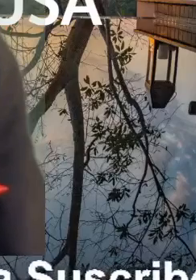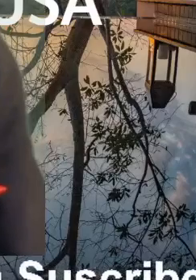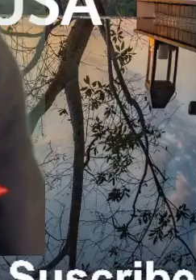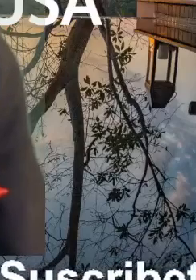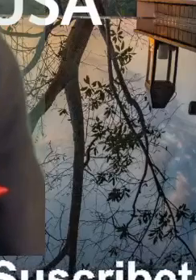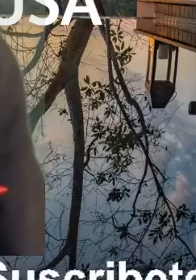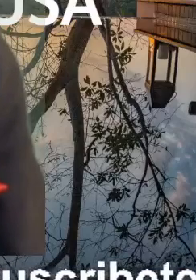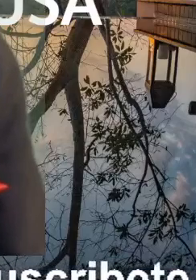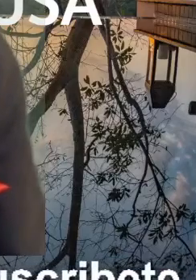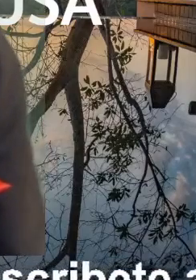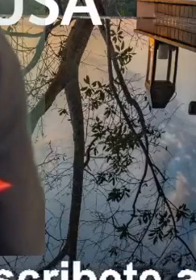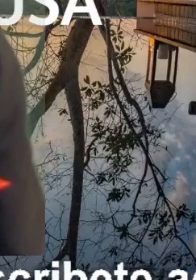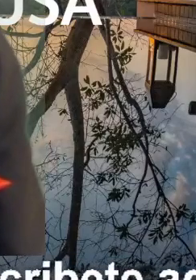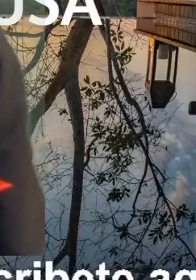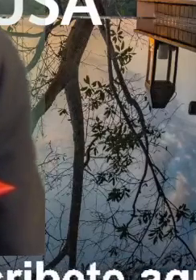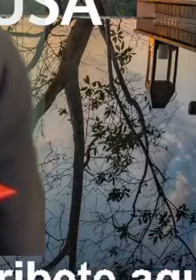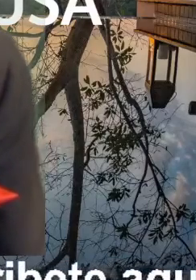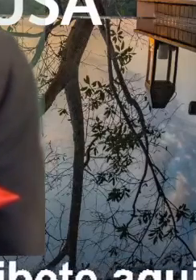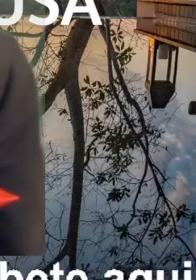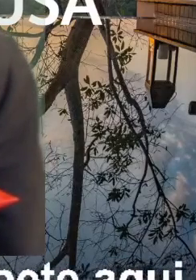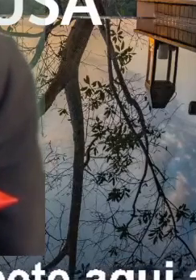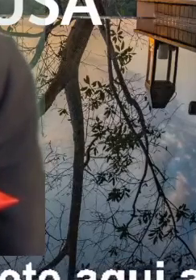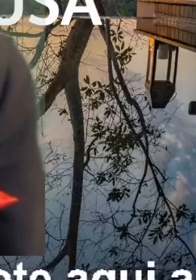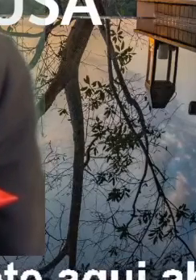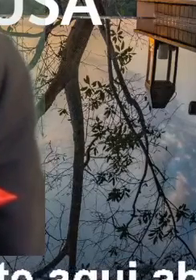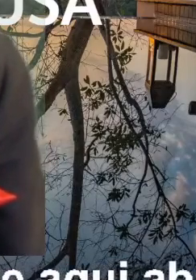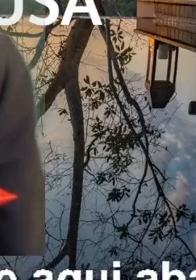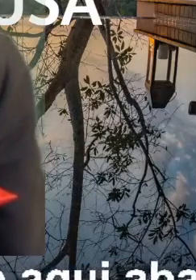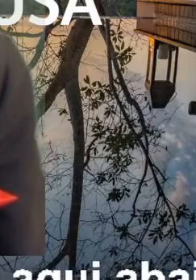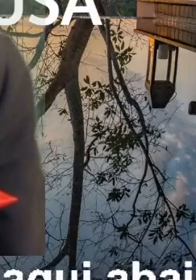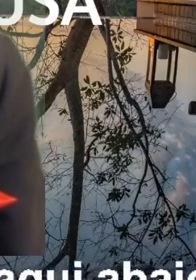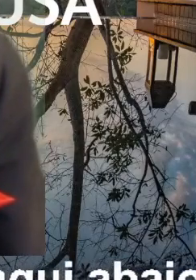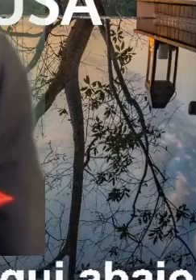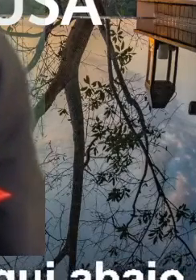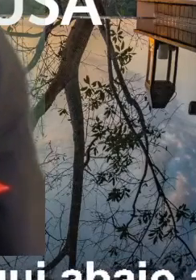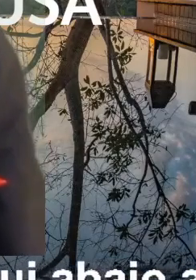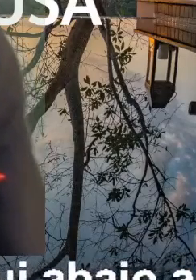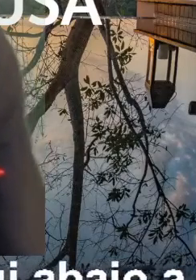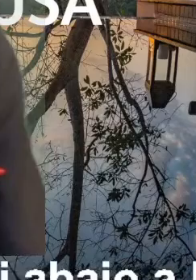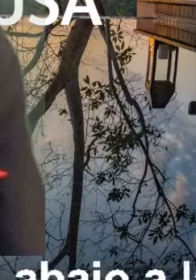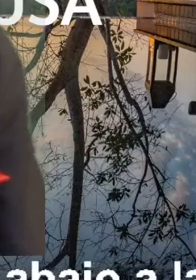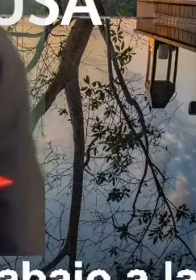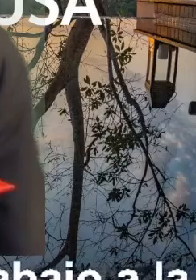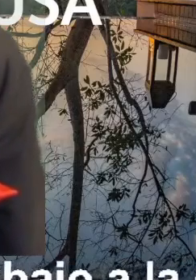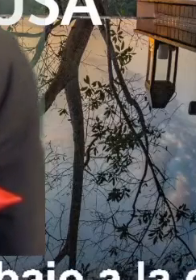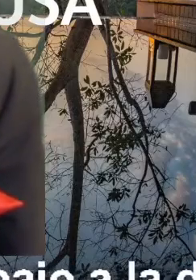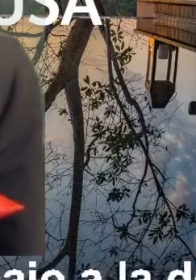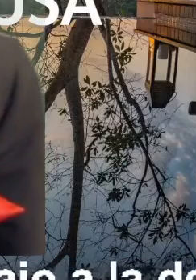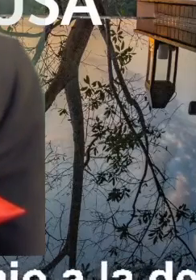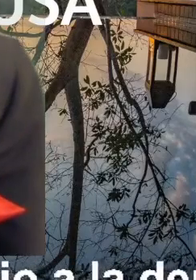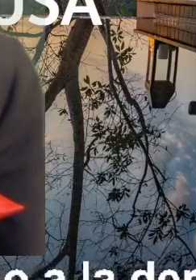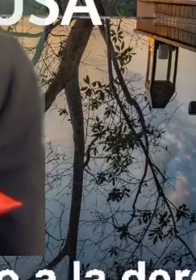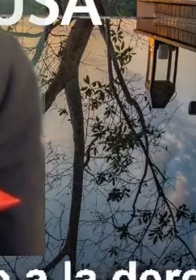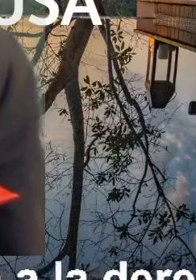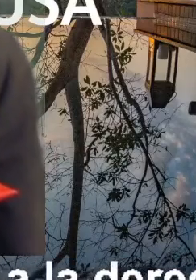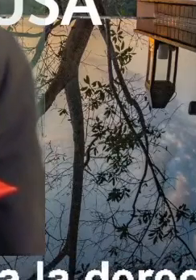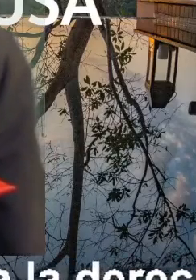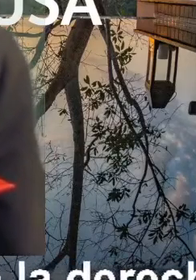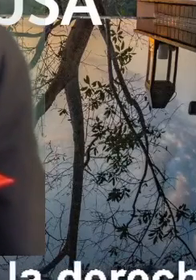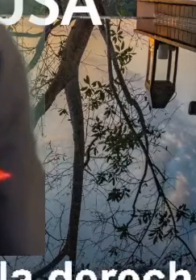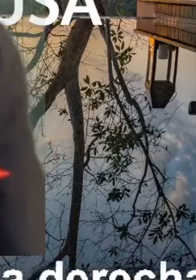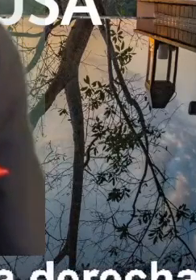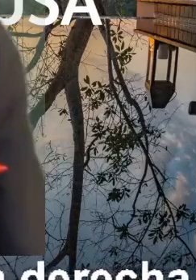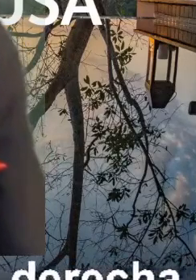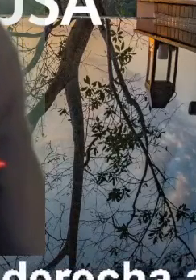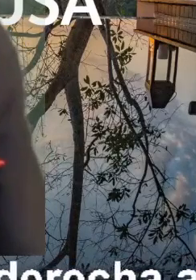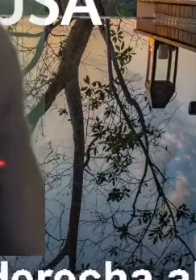de l dedito arriba y aquí abajo a la derecha suscriban si